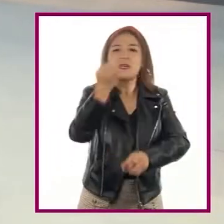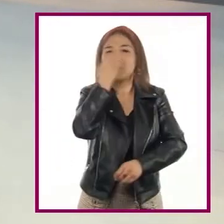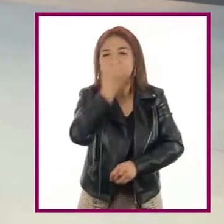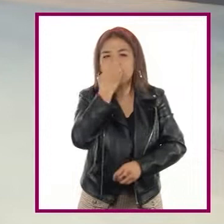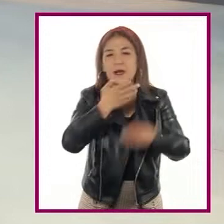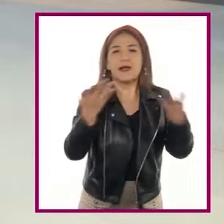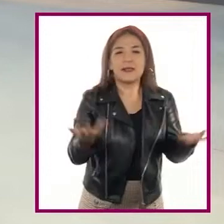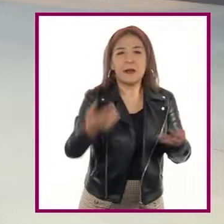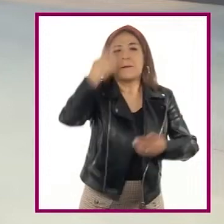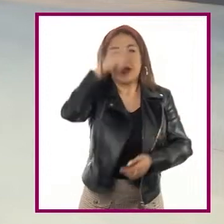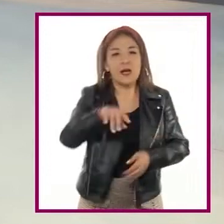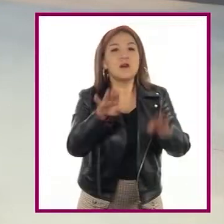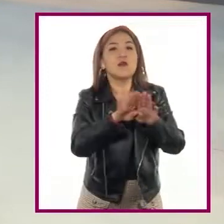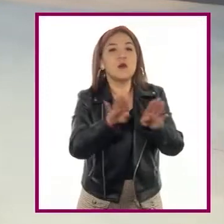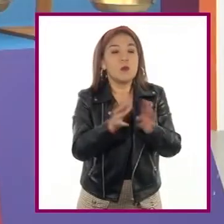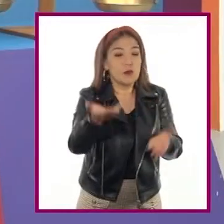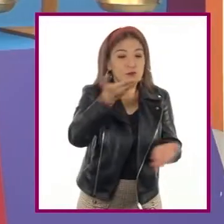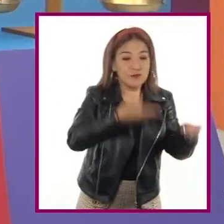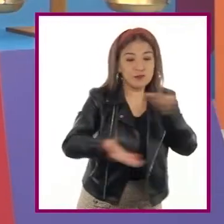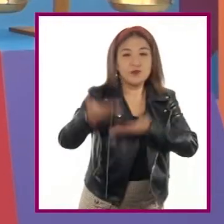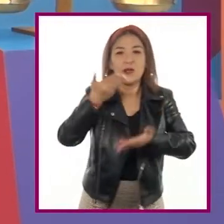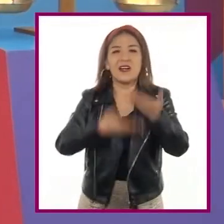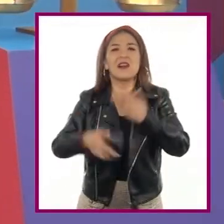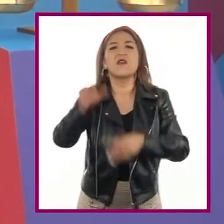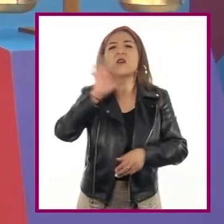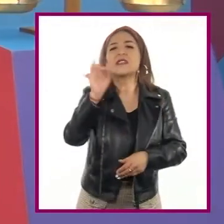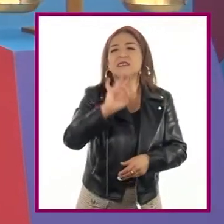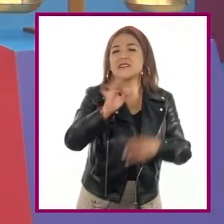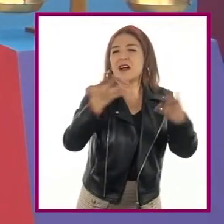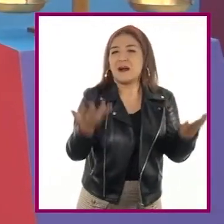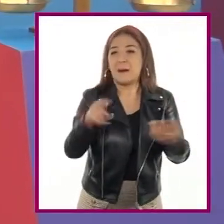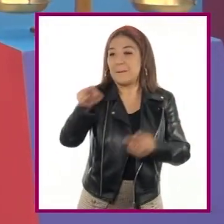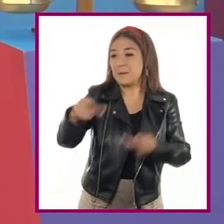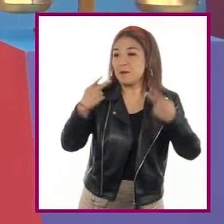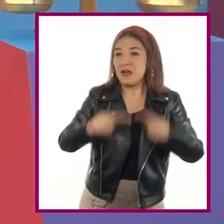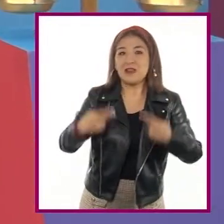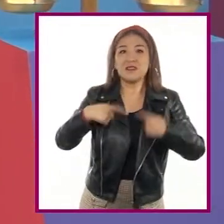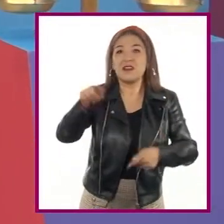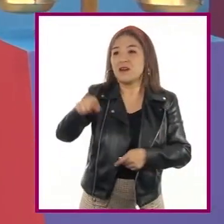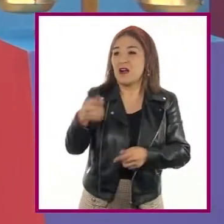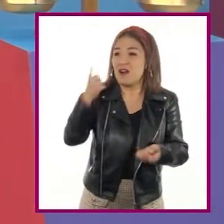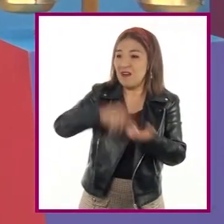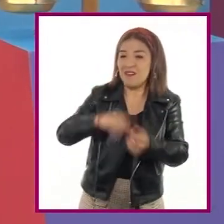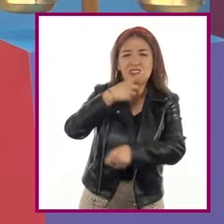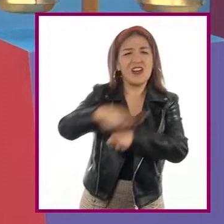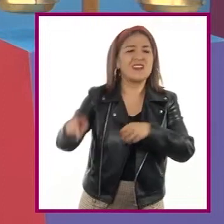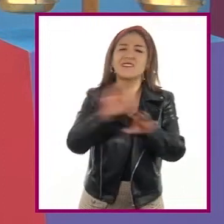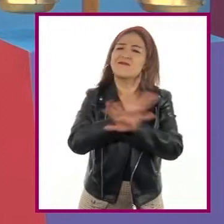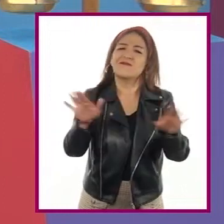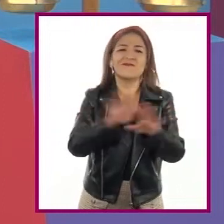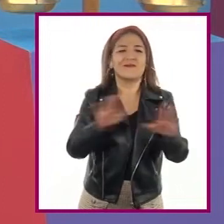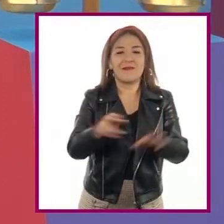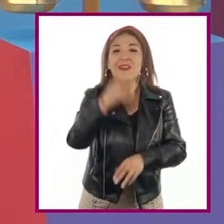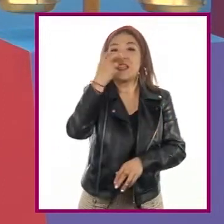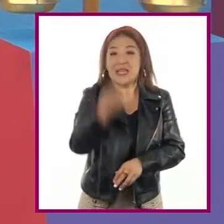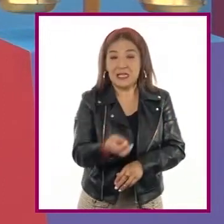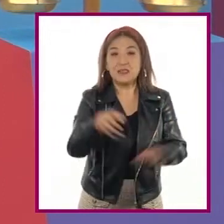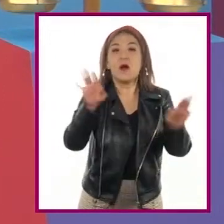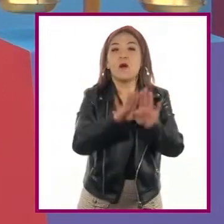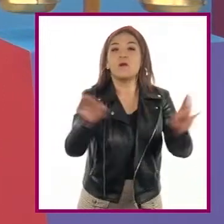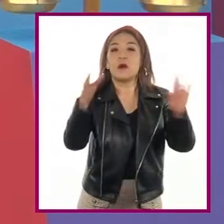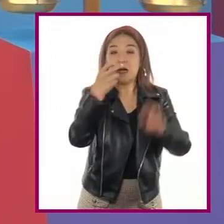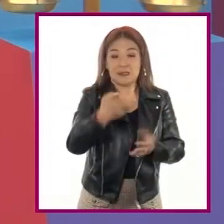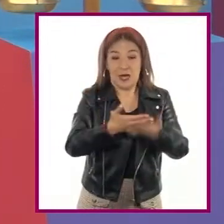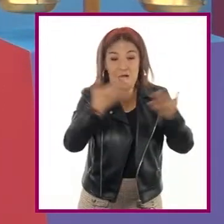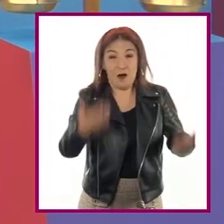escuela, tratando dentro de lo posible evitar que alguna persona salga perjudicada. Seguramente, a estas alturas del